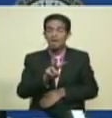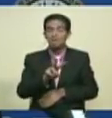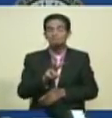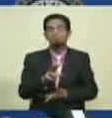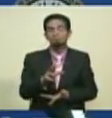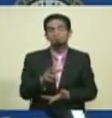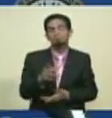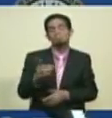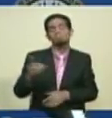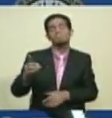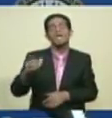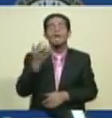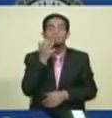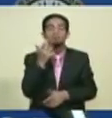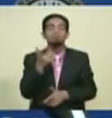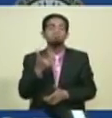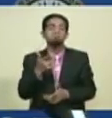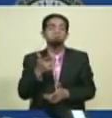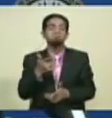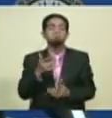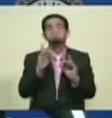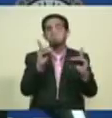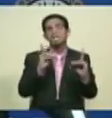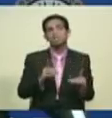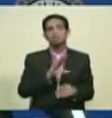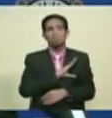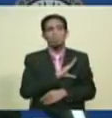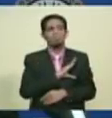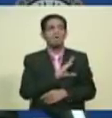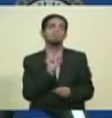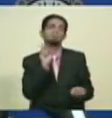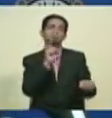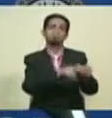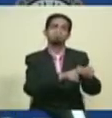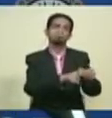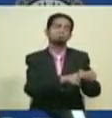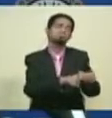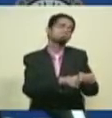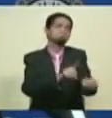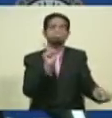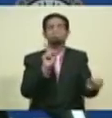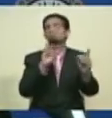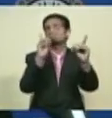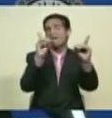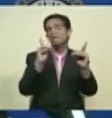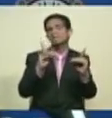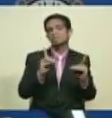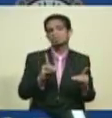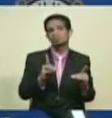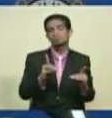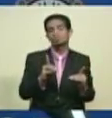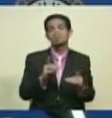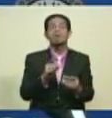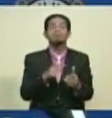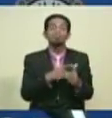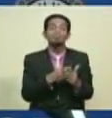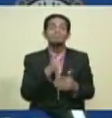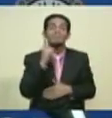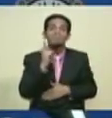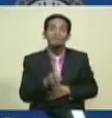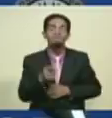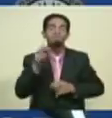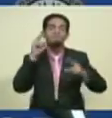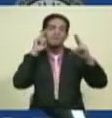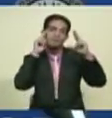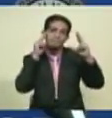de ingresar en un organismo internacional, de retirarnos cuando a bien lo dispongamos, respetando los mecanismos y